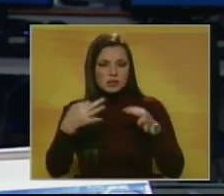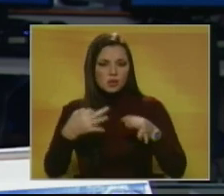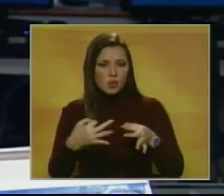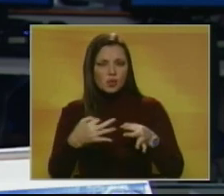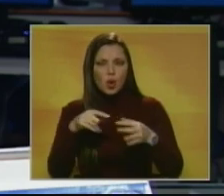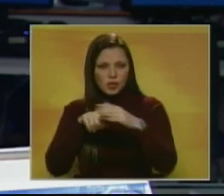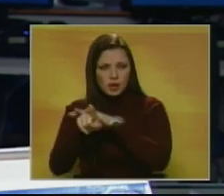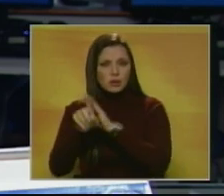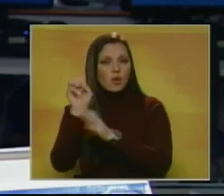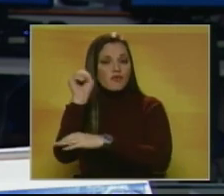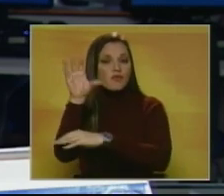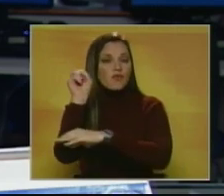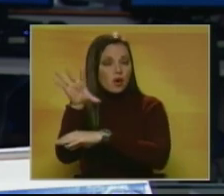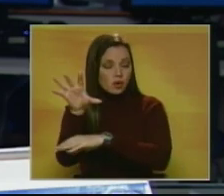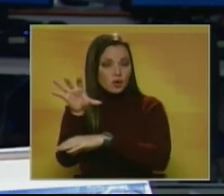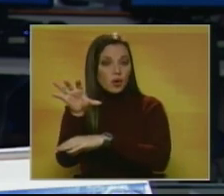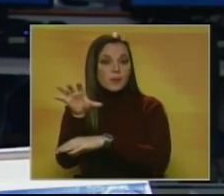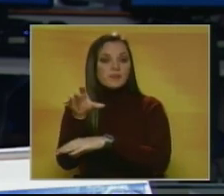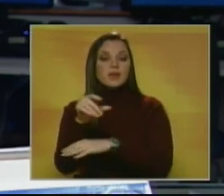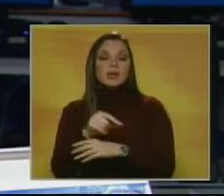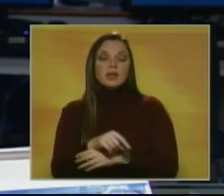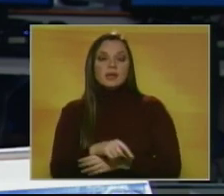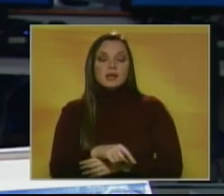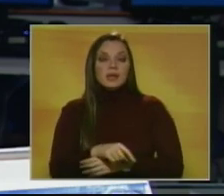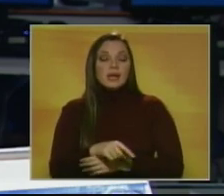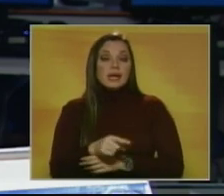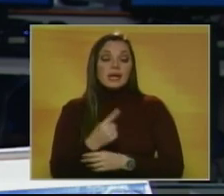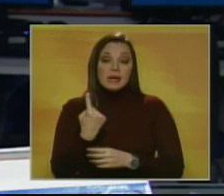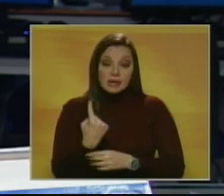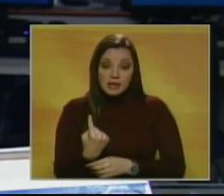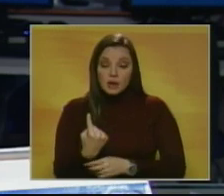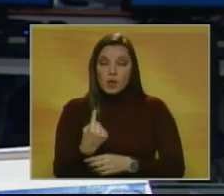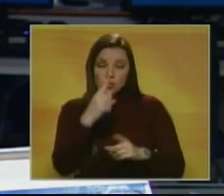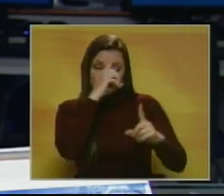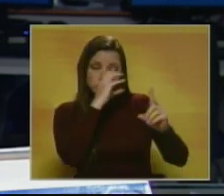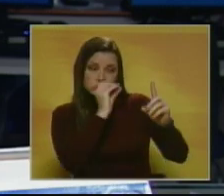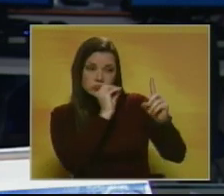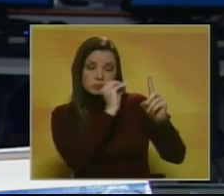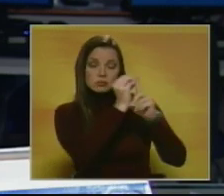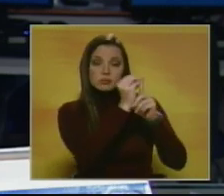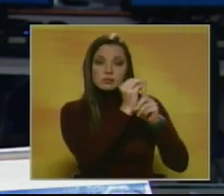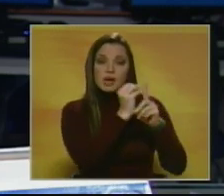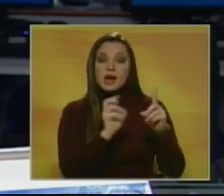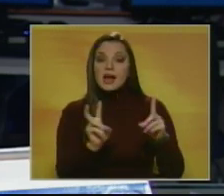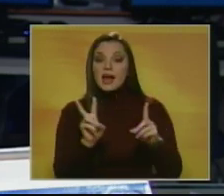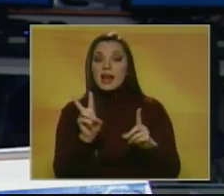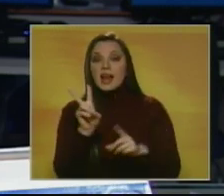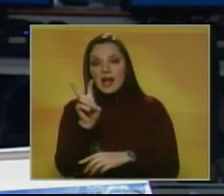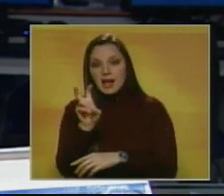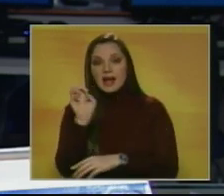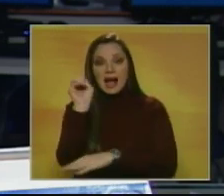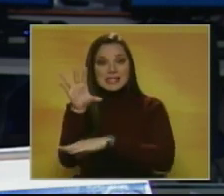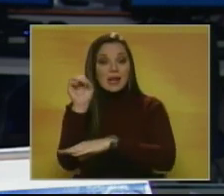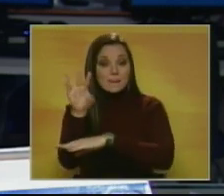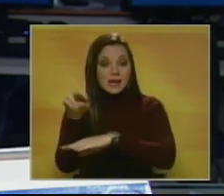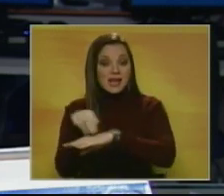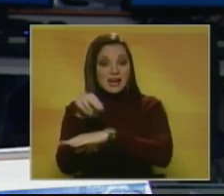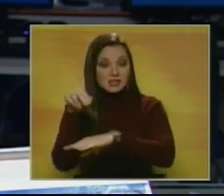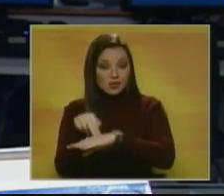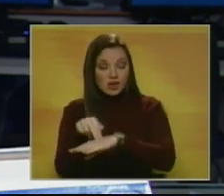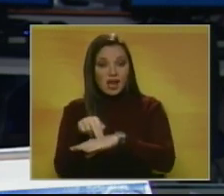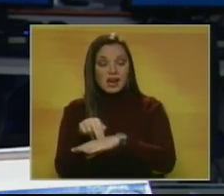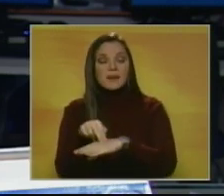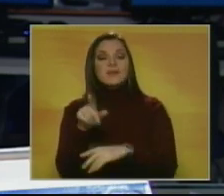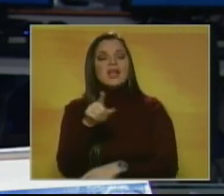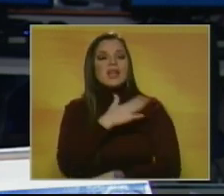por el Instituto de Estudios Parlamentarios Fermín Toro, que uno de sus principales objetivos es el nuevo parlamento, pues será abogar